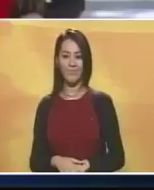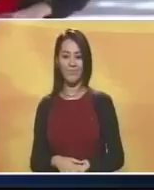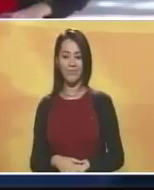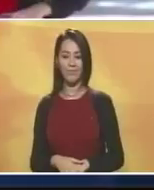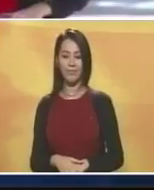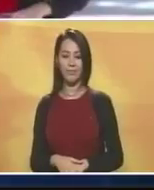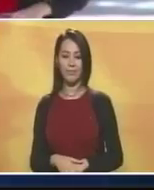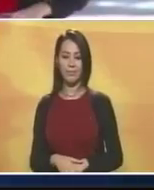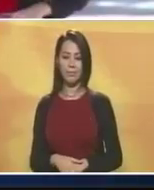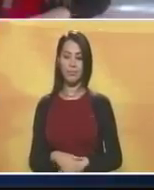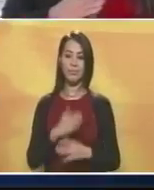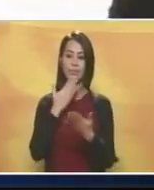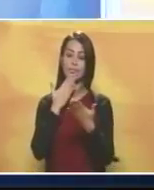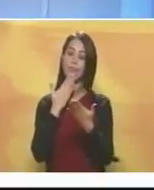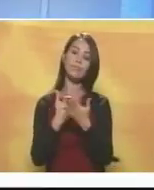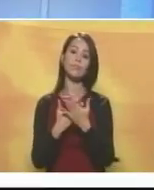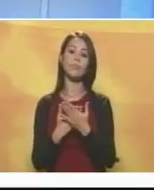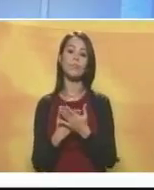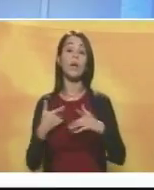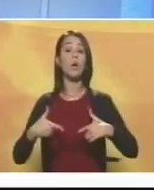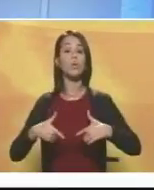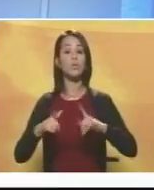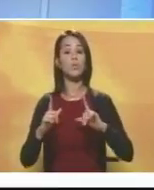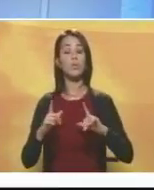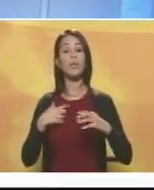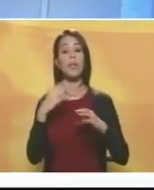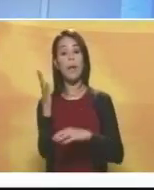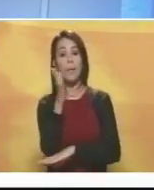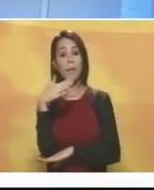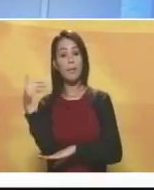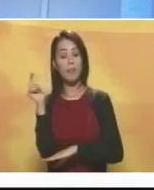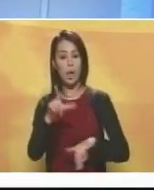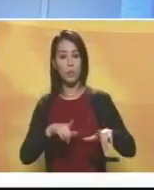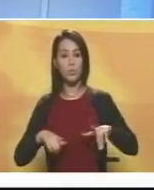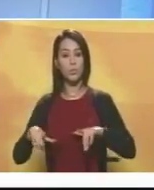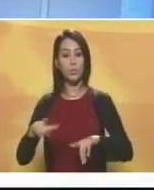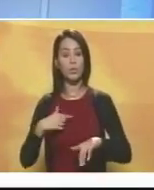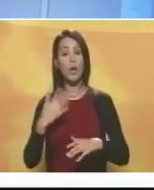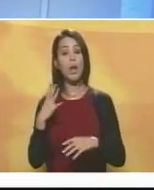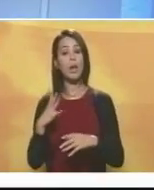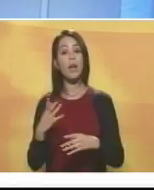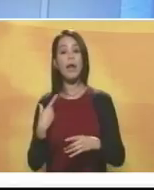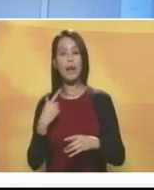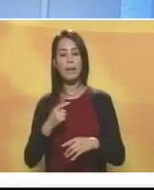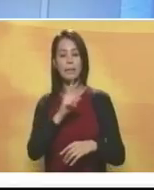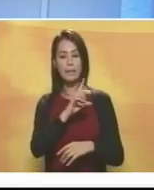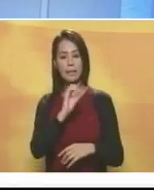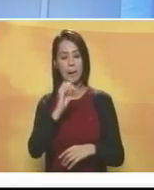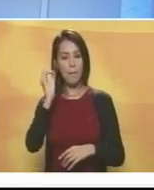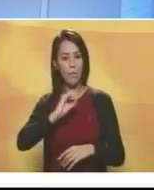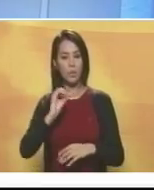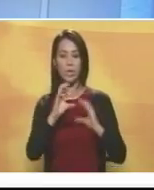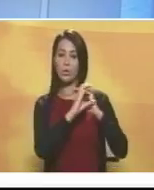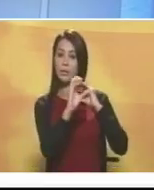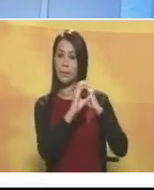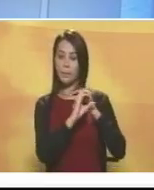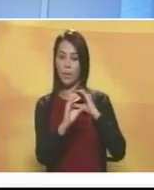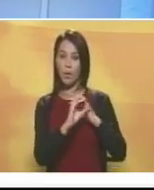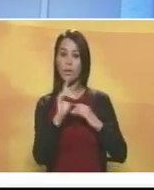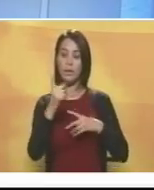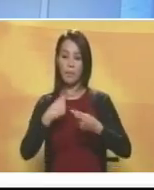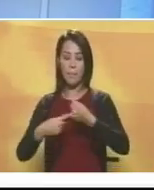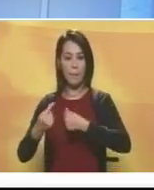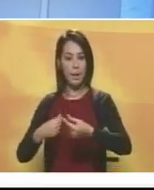estado Zulia. Muchísimas gracias. Autoridades de la bandera aseguran que han cubierto la demanda al 100% en cuanto a transporte y